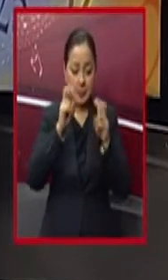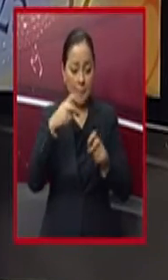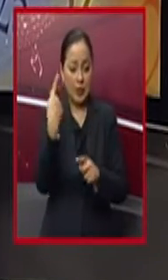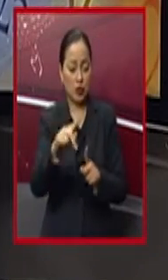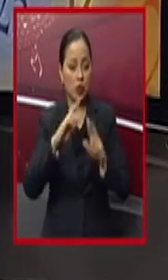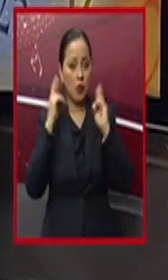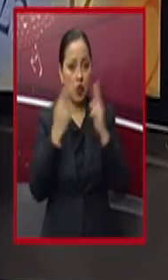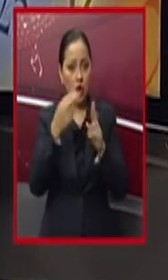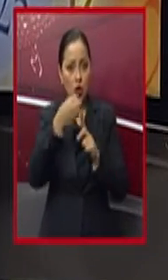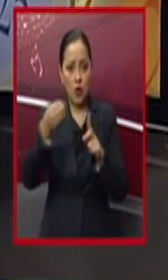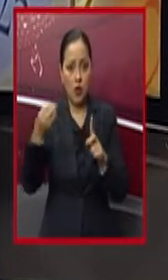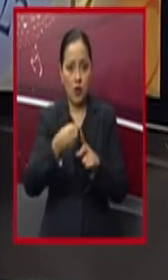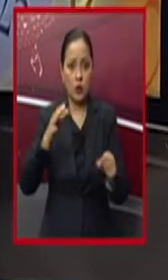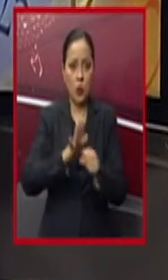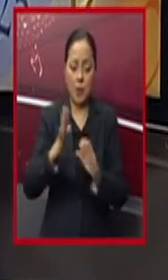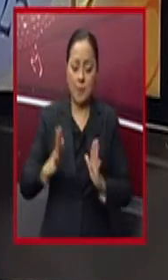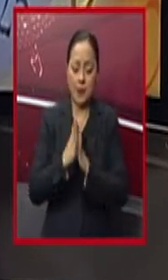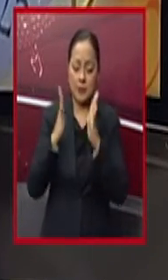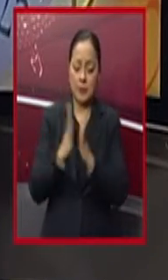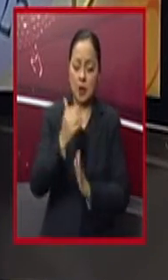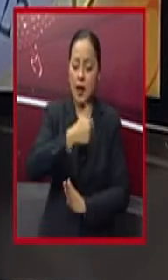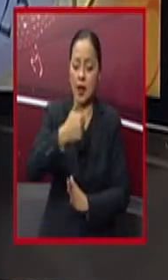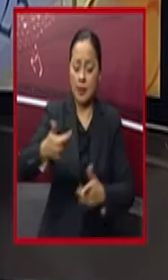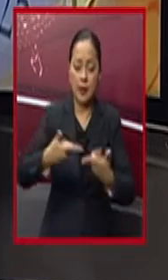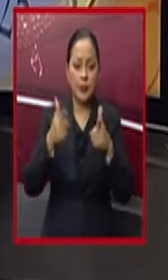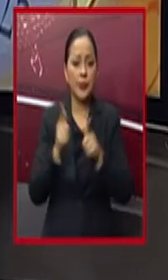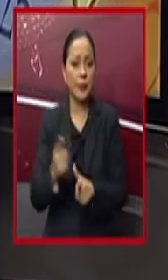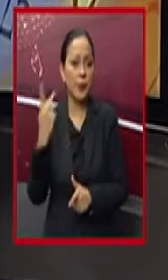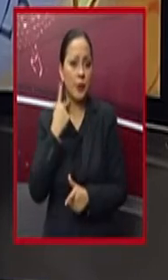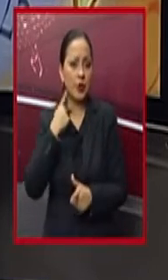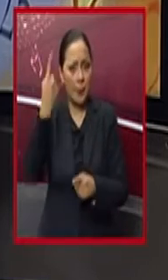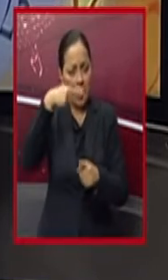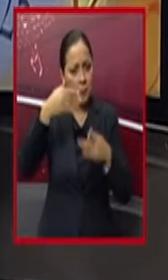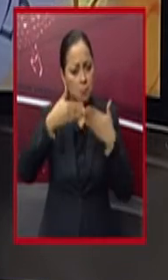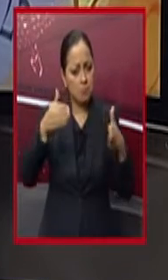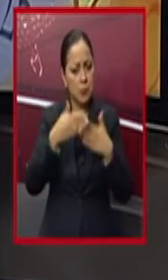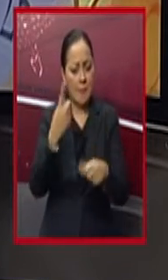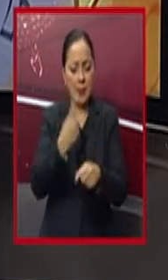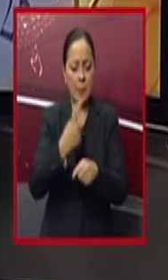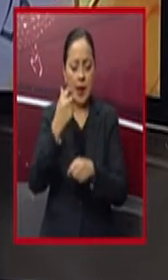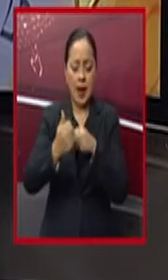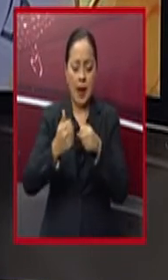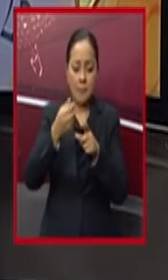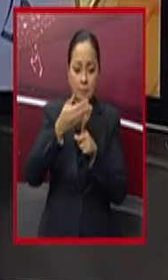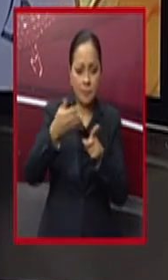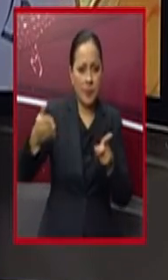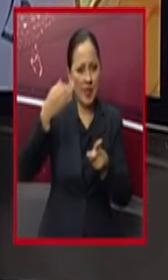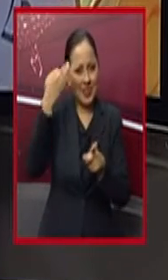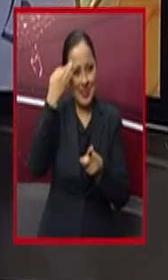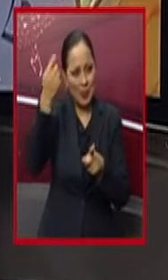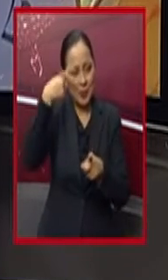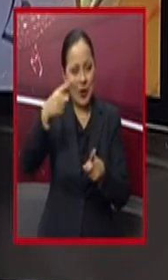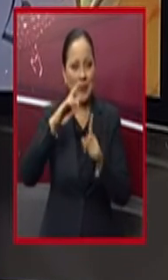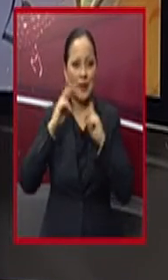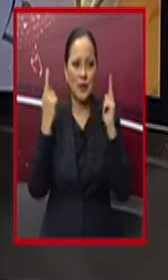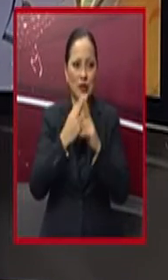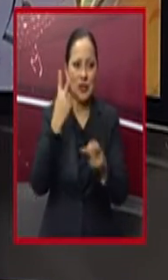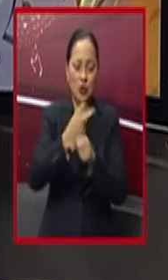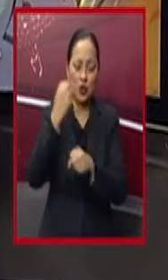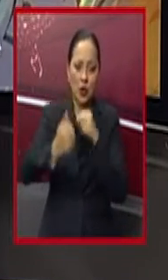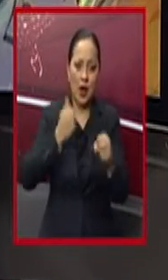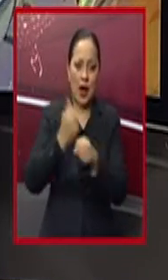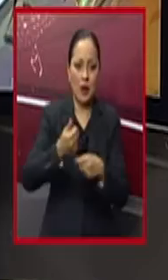las intervenciones de los diferentes grupos parlamentarios alusivas a la apertura del primer periodo ordinario de sesiones, el segundo año de ejercicio